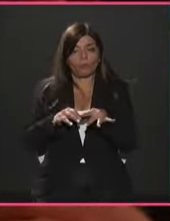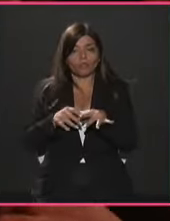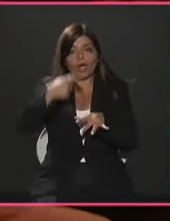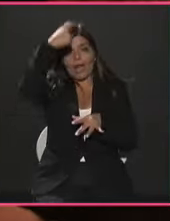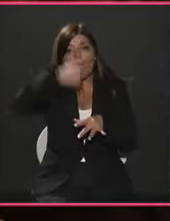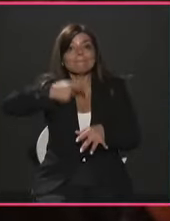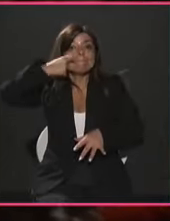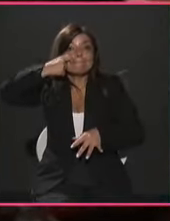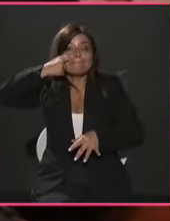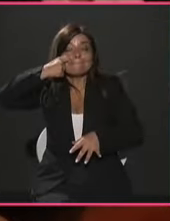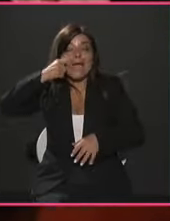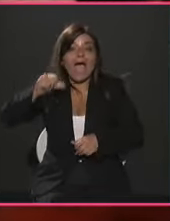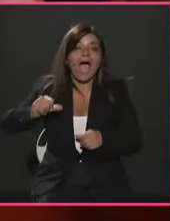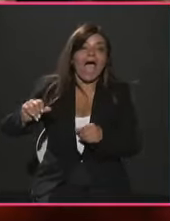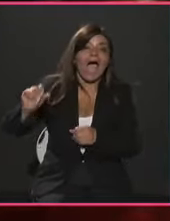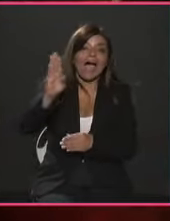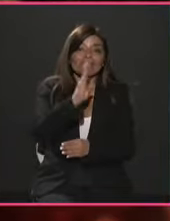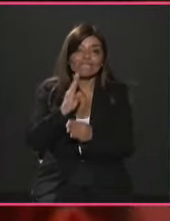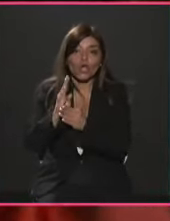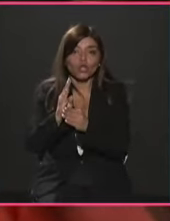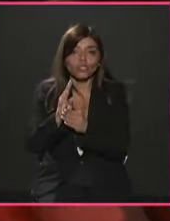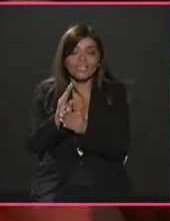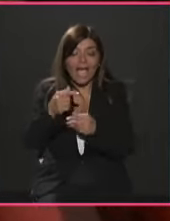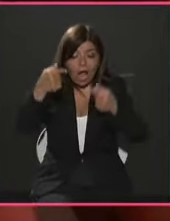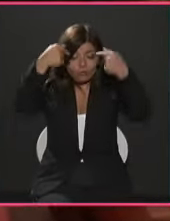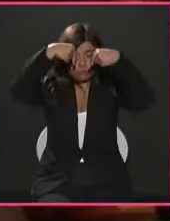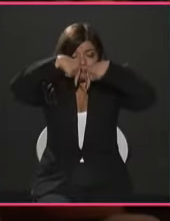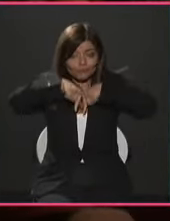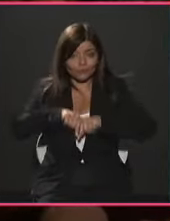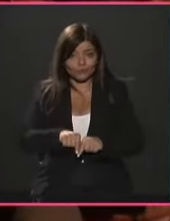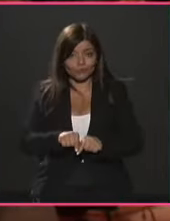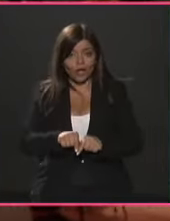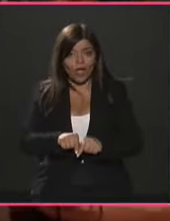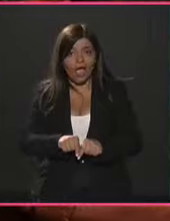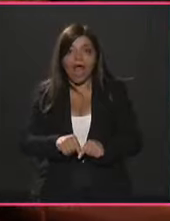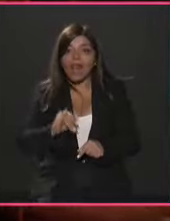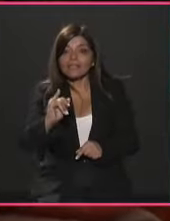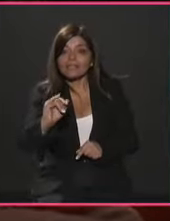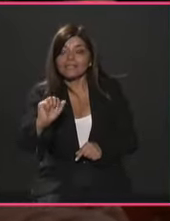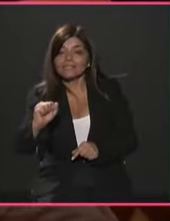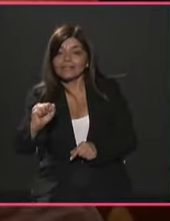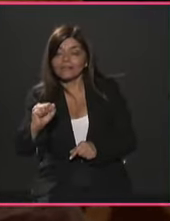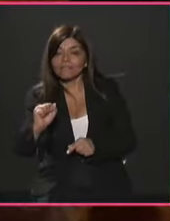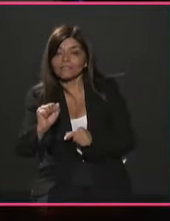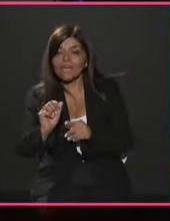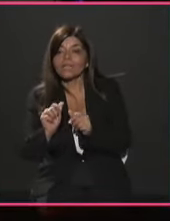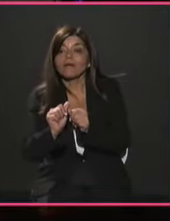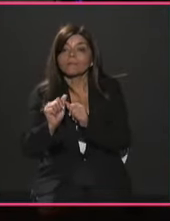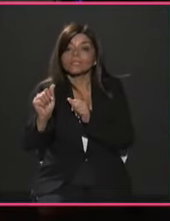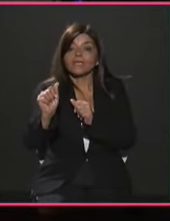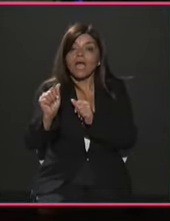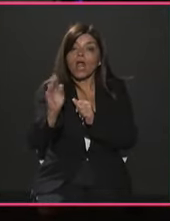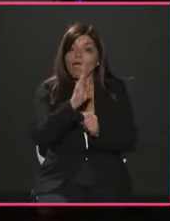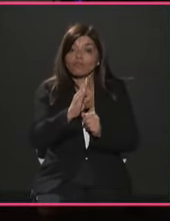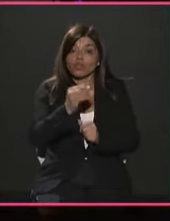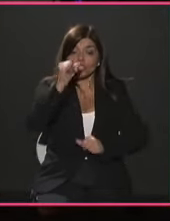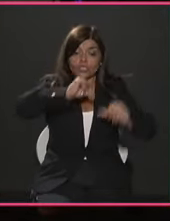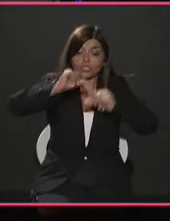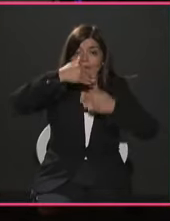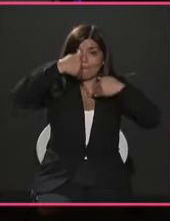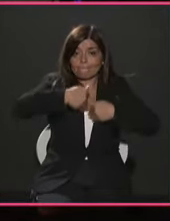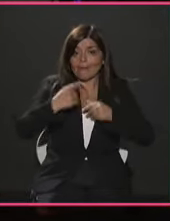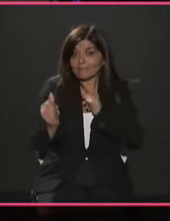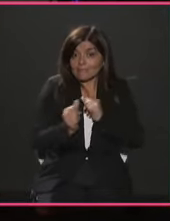biológicos la biología está más cercana a nosotros que la Inteligencia artificial y nosotros deberíamos preocuparnos esto y estar